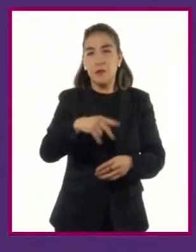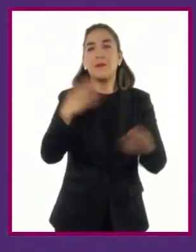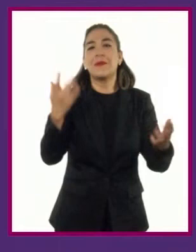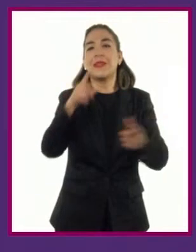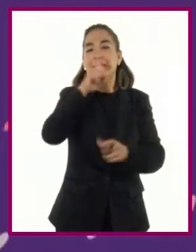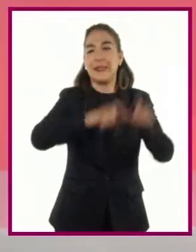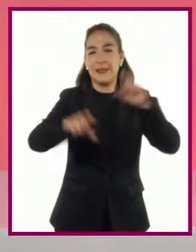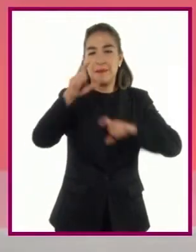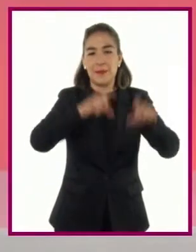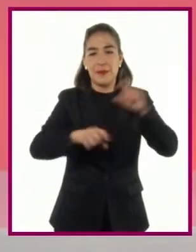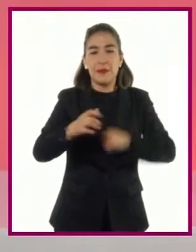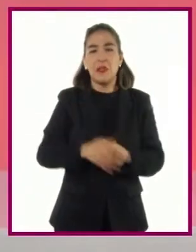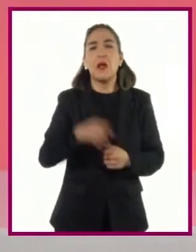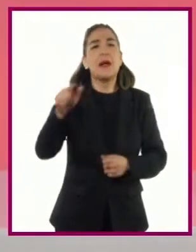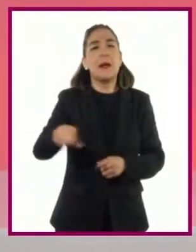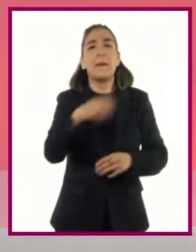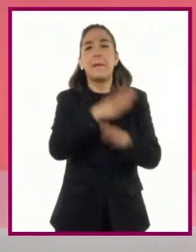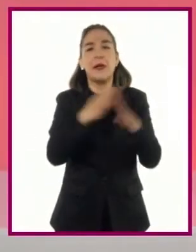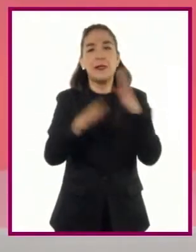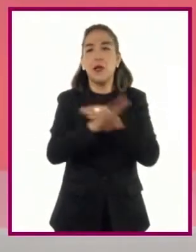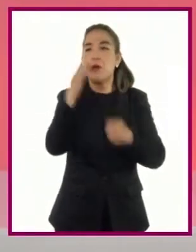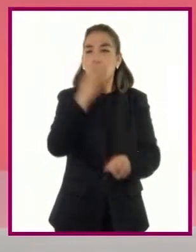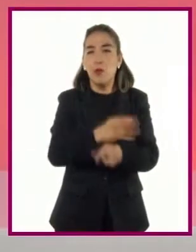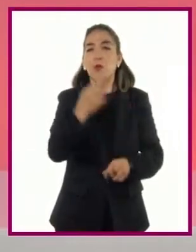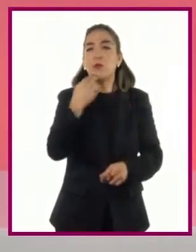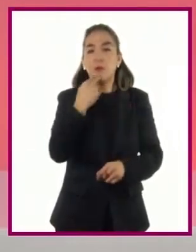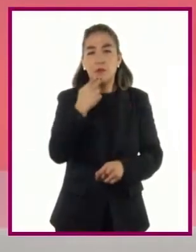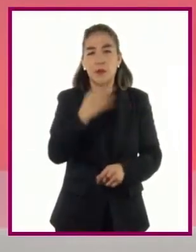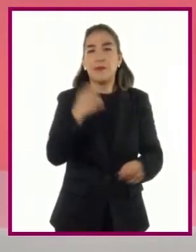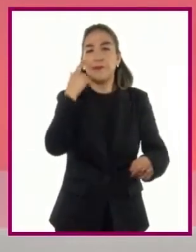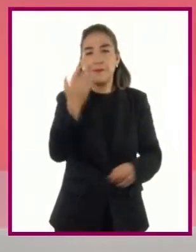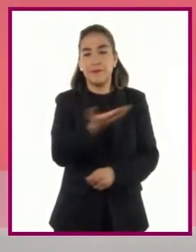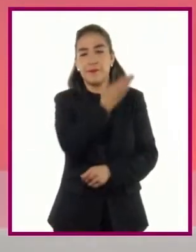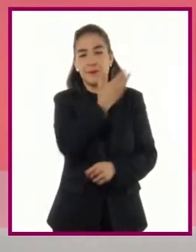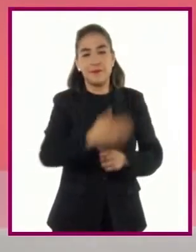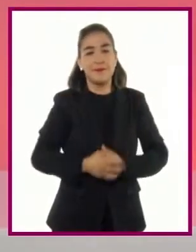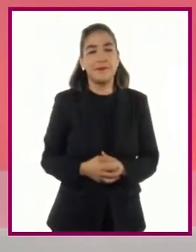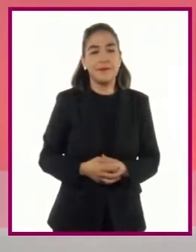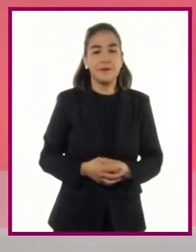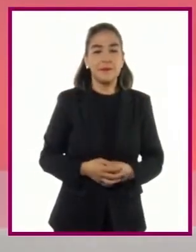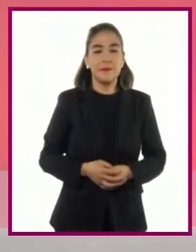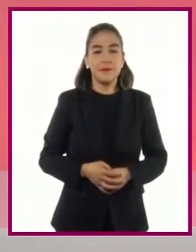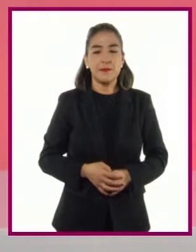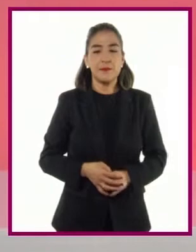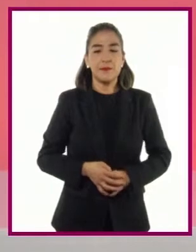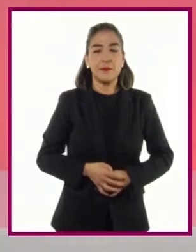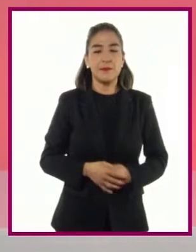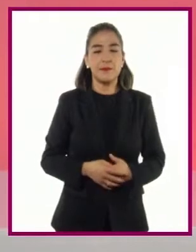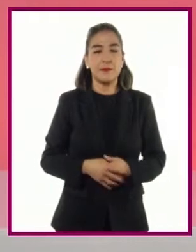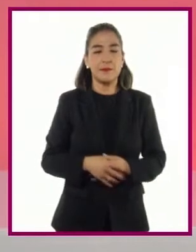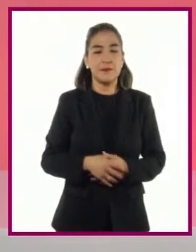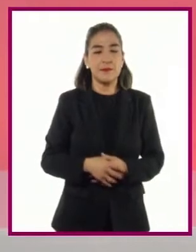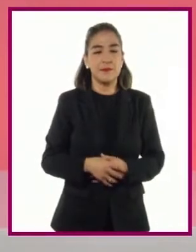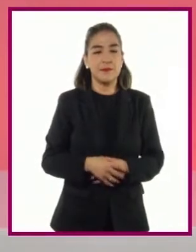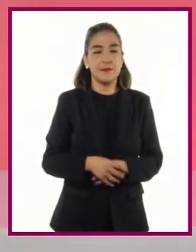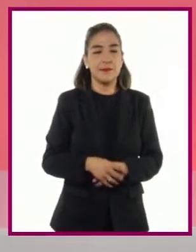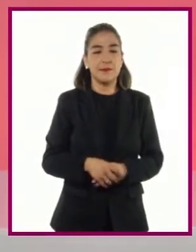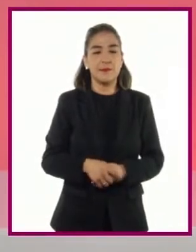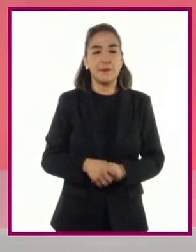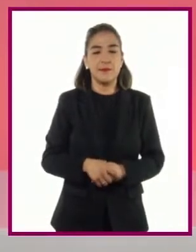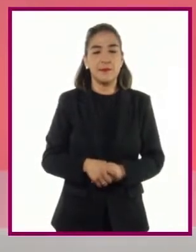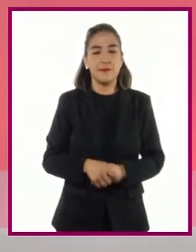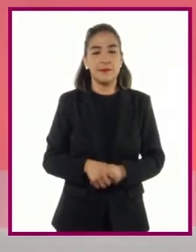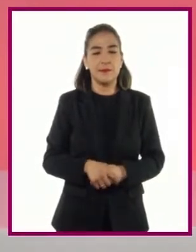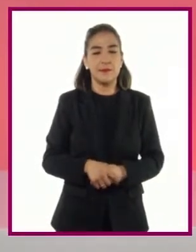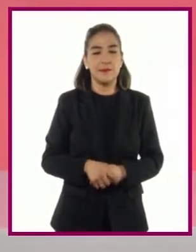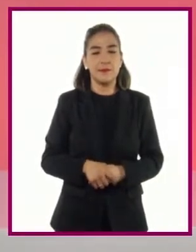químicos. Los materiales que van a utilizar en esta sesión son los siguientes: libro de texto de Ciencias Química, cuaderno de notas de la asignatura